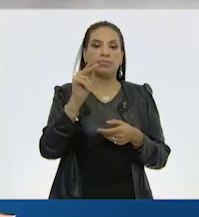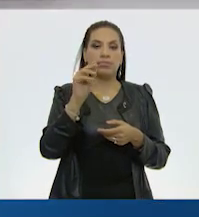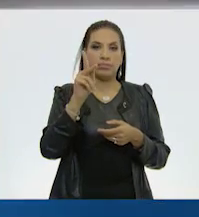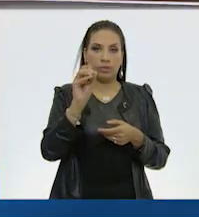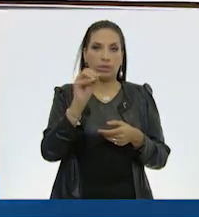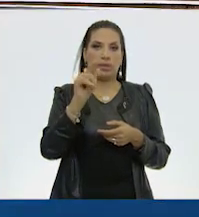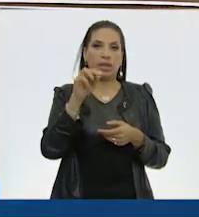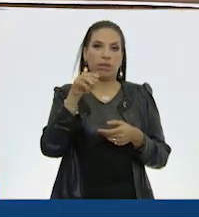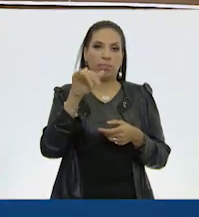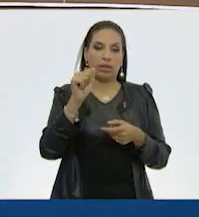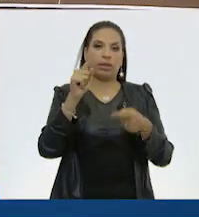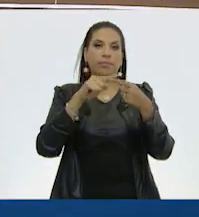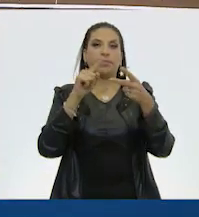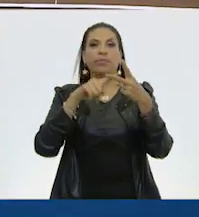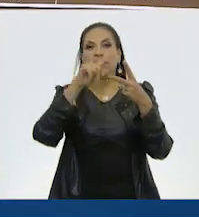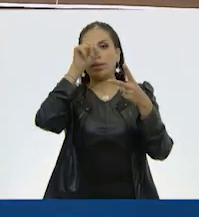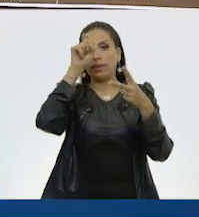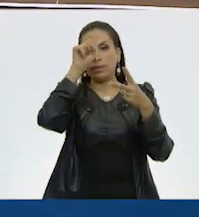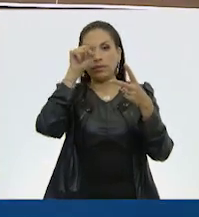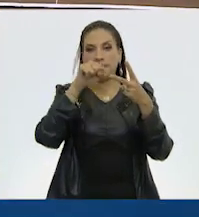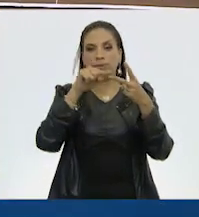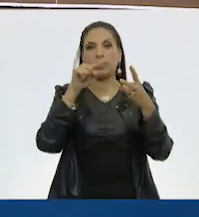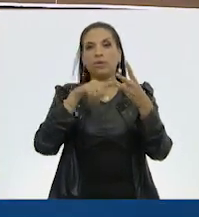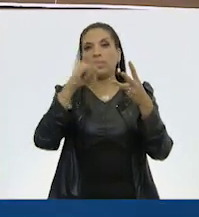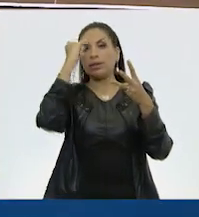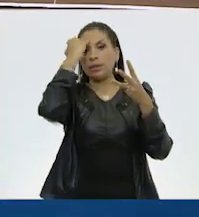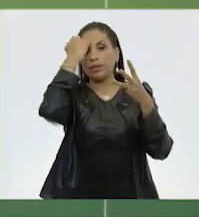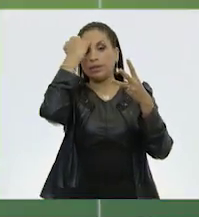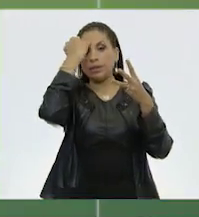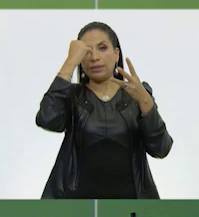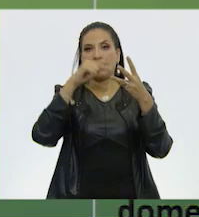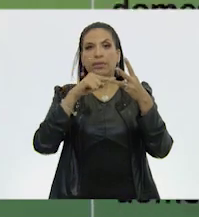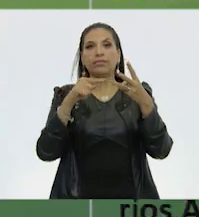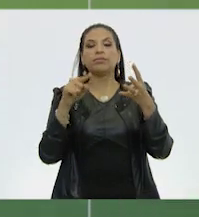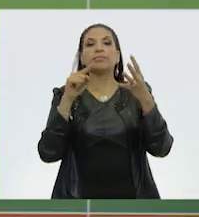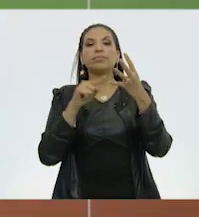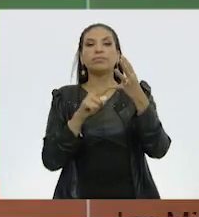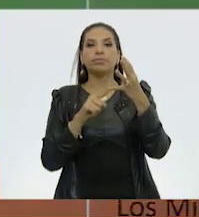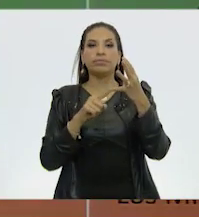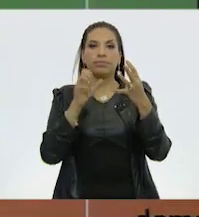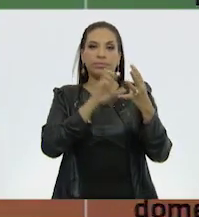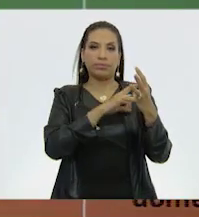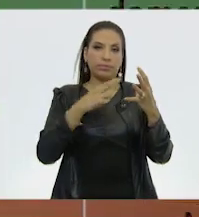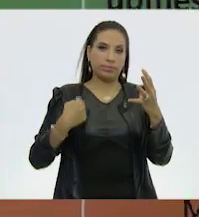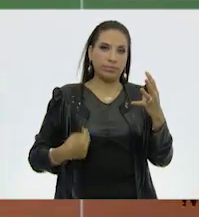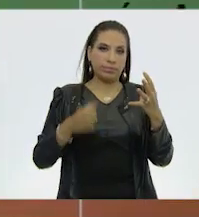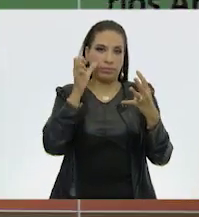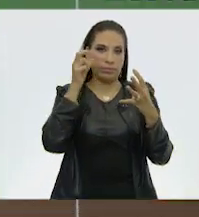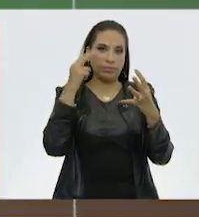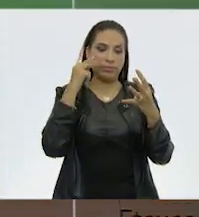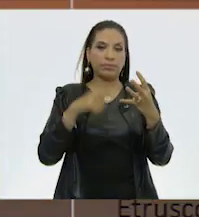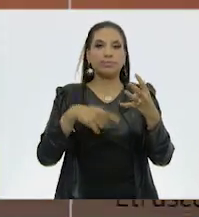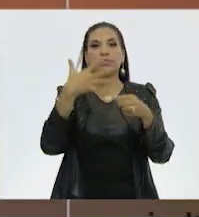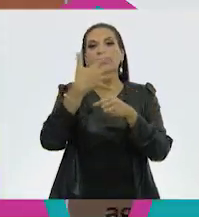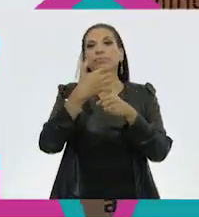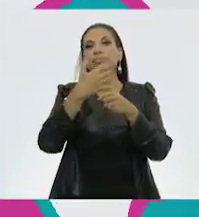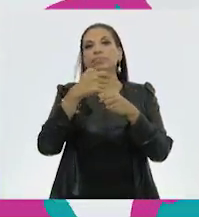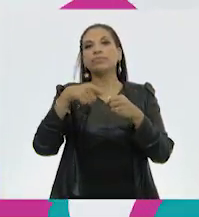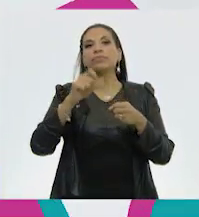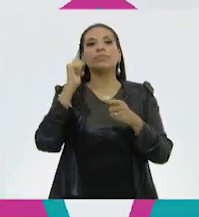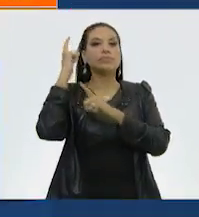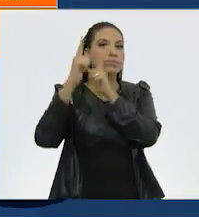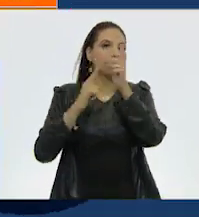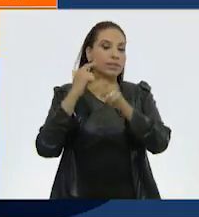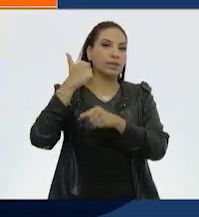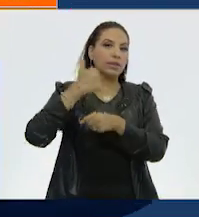segundo Egipto, en el tercero India, en el cuarto China, en el quinto Grecia